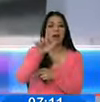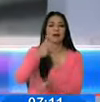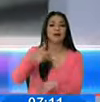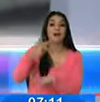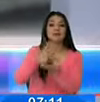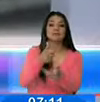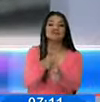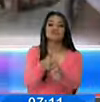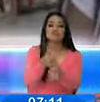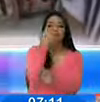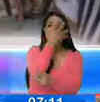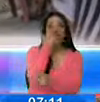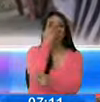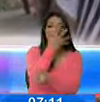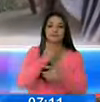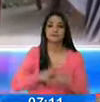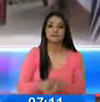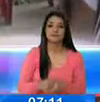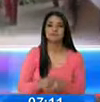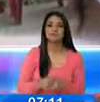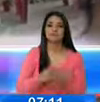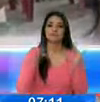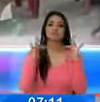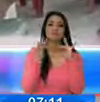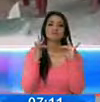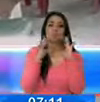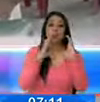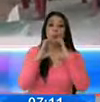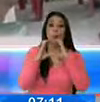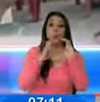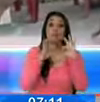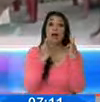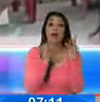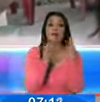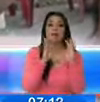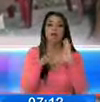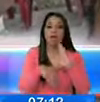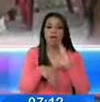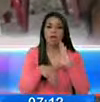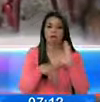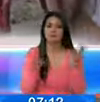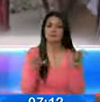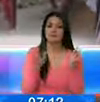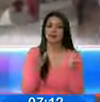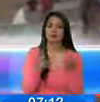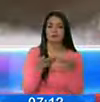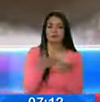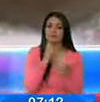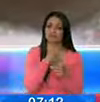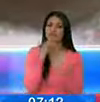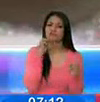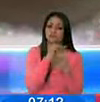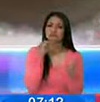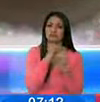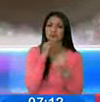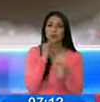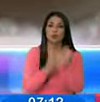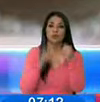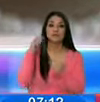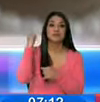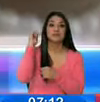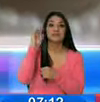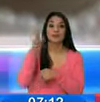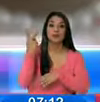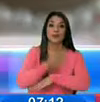muy cerca de esmeraldas la comunicación entre el uniformado y su familia en valencia era constante este fue el último vídeo que les envío